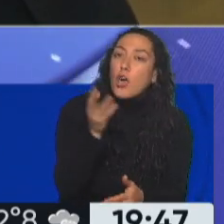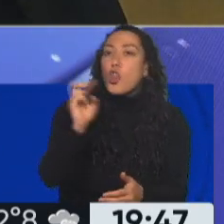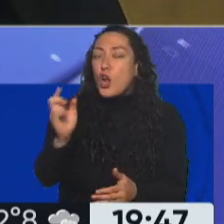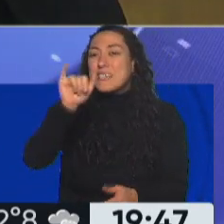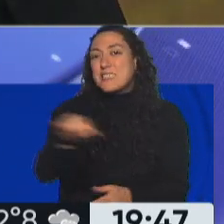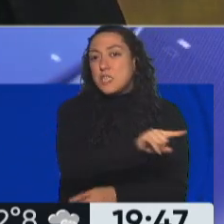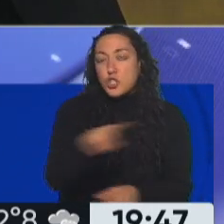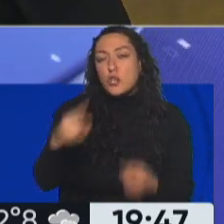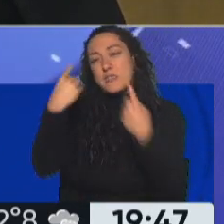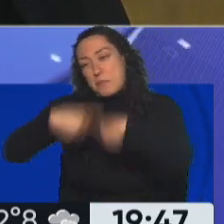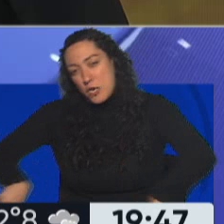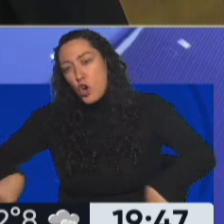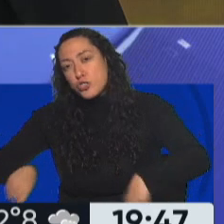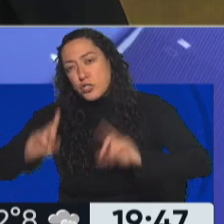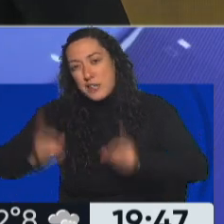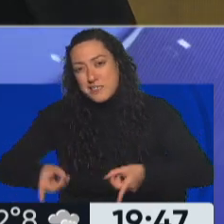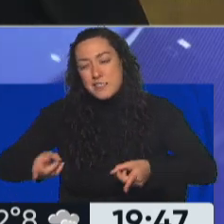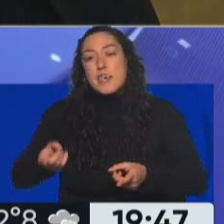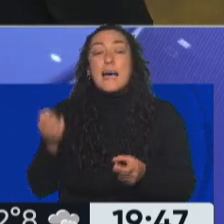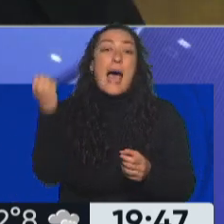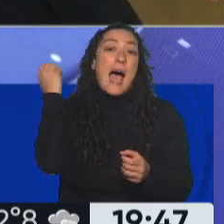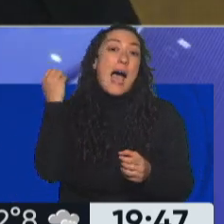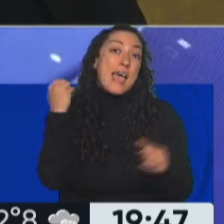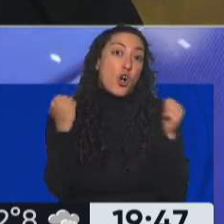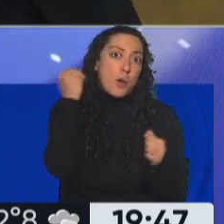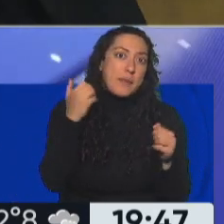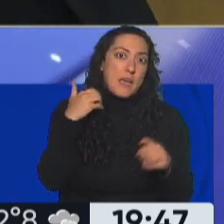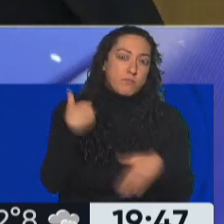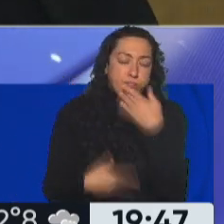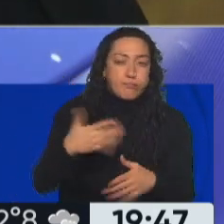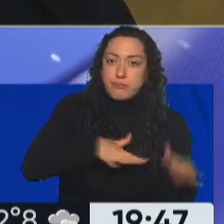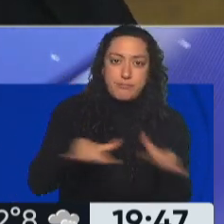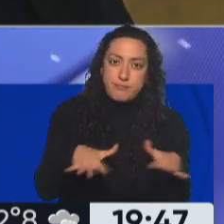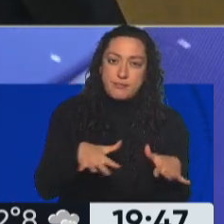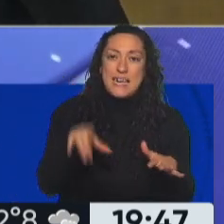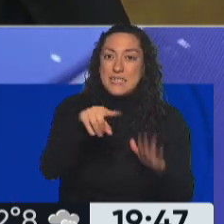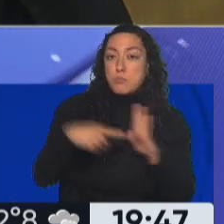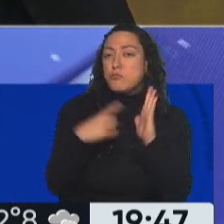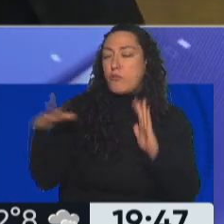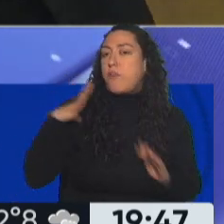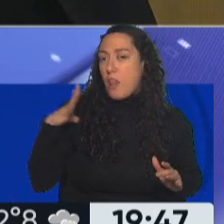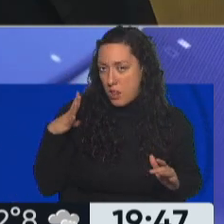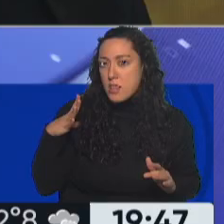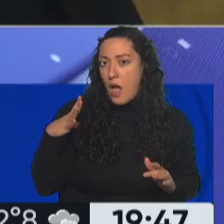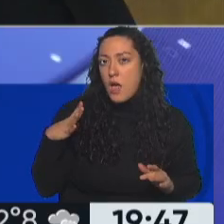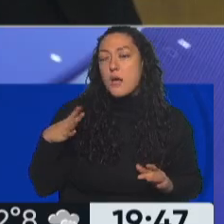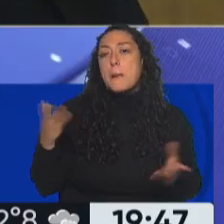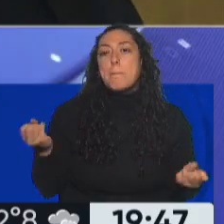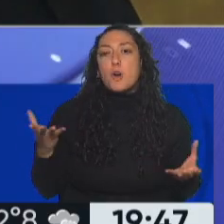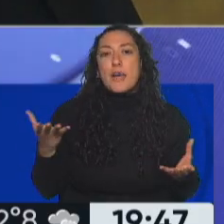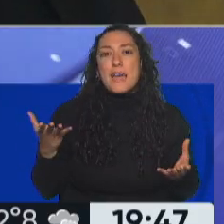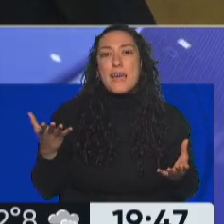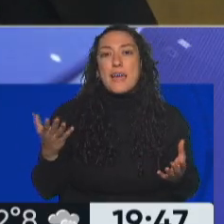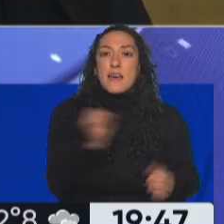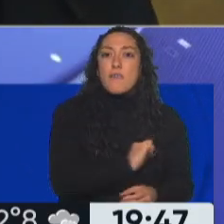que el gobierno asegura que quiere reactivar la economía, que es el otro punto que está haciendo falta en este programa económico, porque la desaceleración